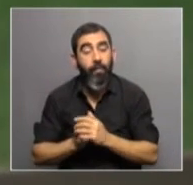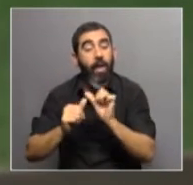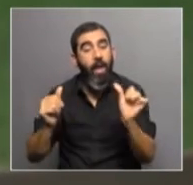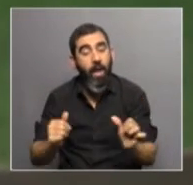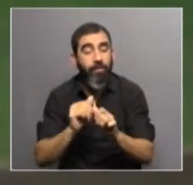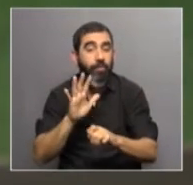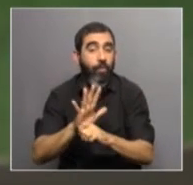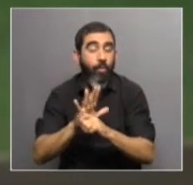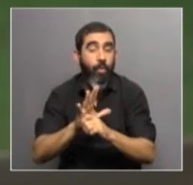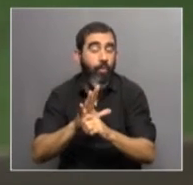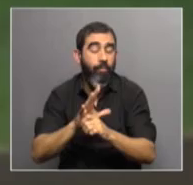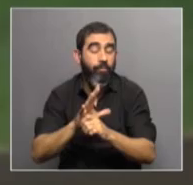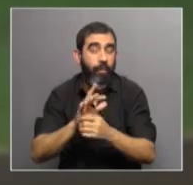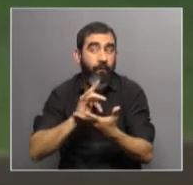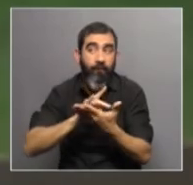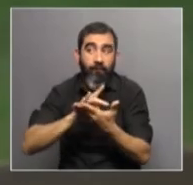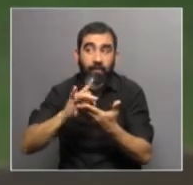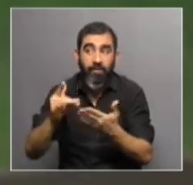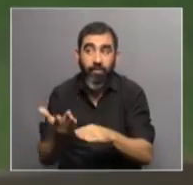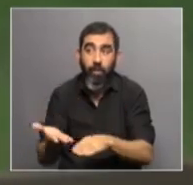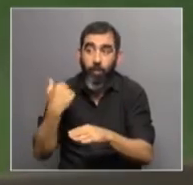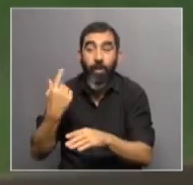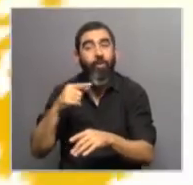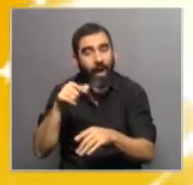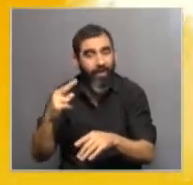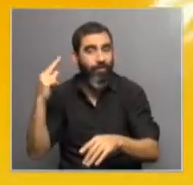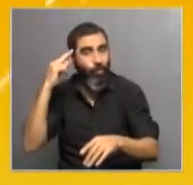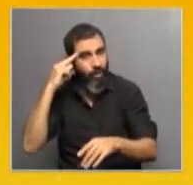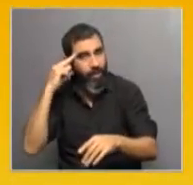un hueco en el pasado y entonces aparece la nostalgia.